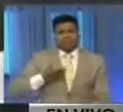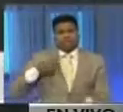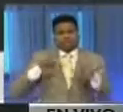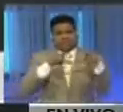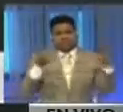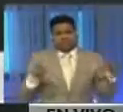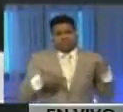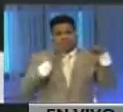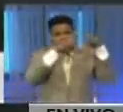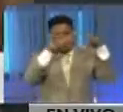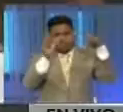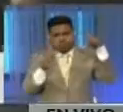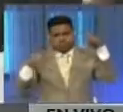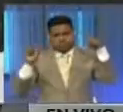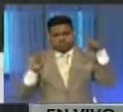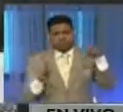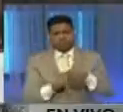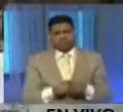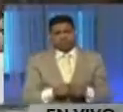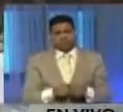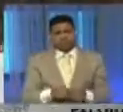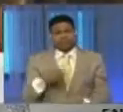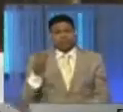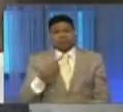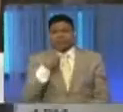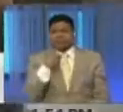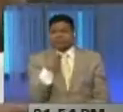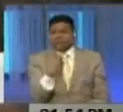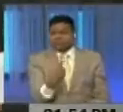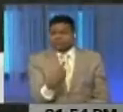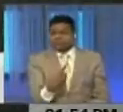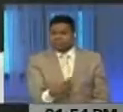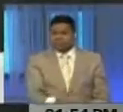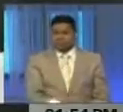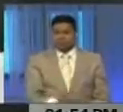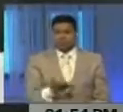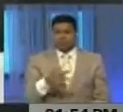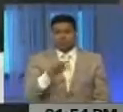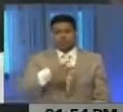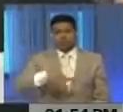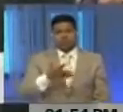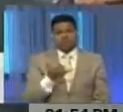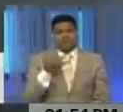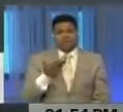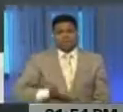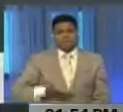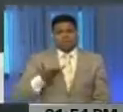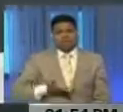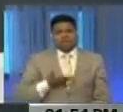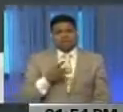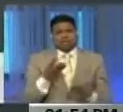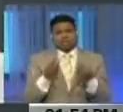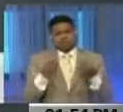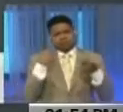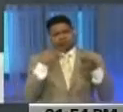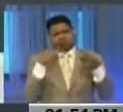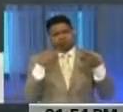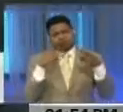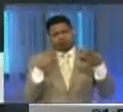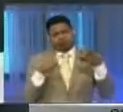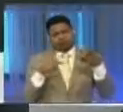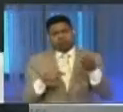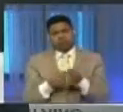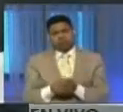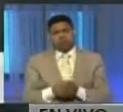arco minero del Orinoco, como ya destacábamos, donde se estima una importante cantidad de reservas de minerales, entre